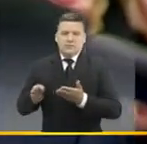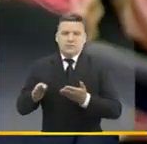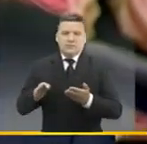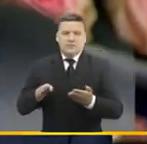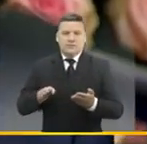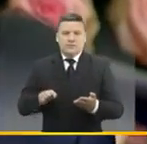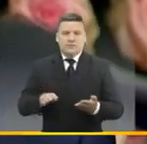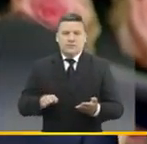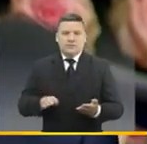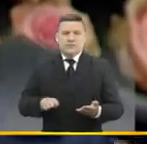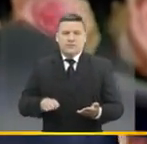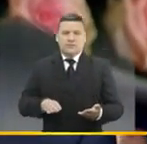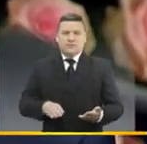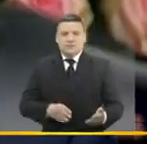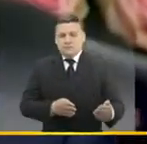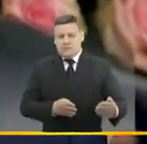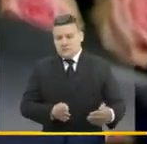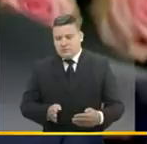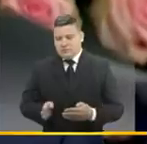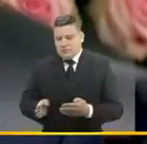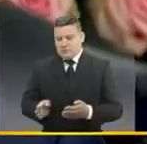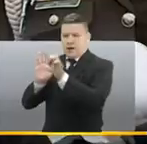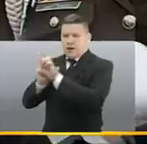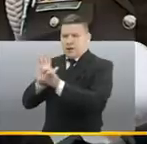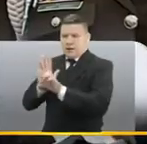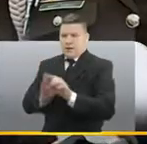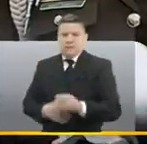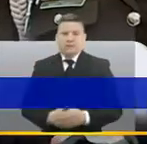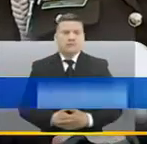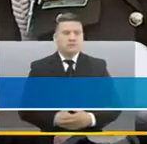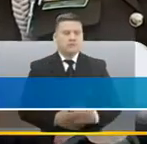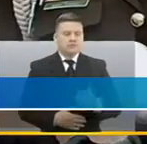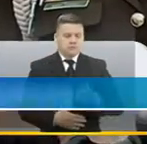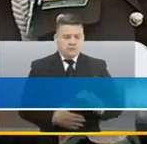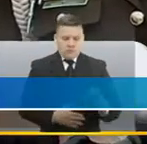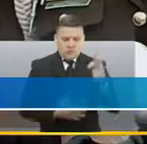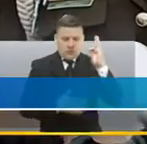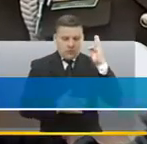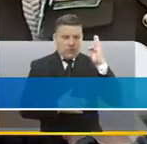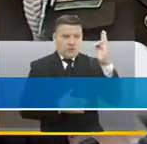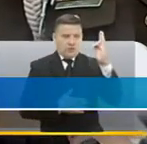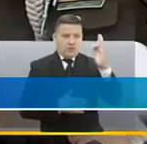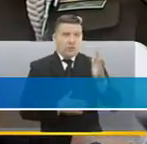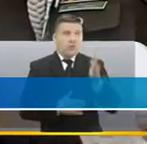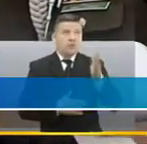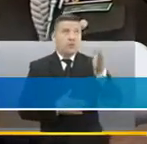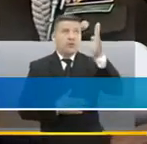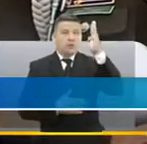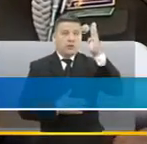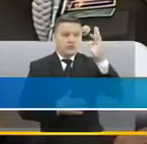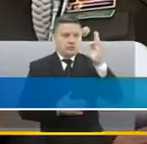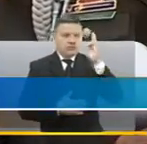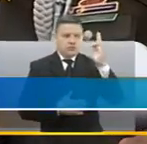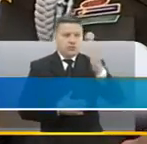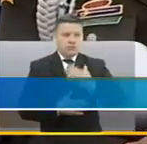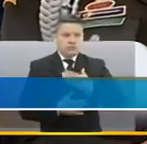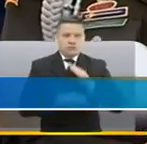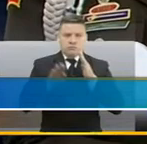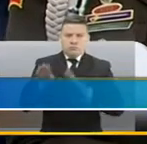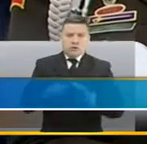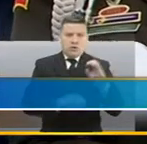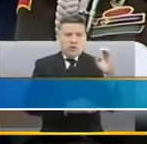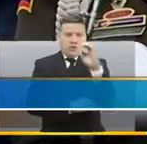de juramento y recibió la banda presidencial. Juro por Dios y ante el pueblo